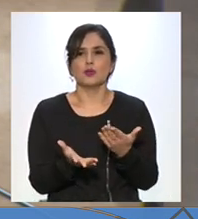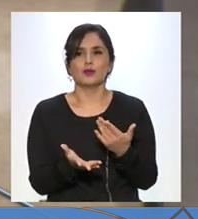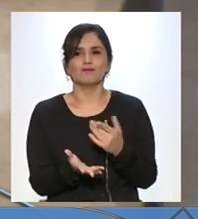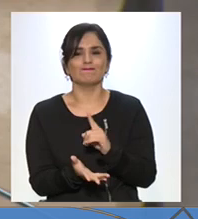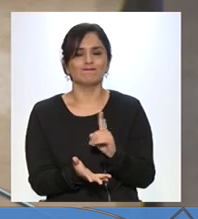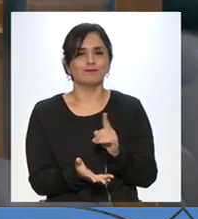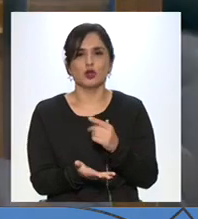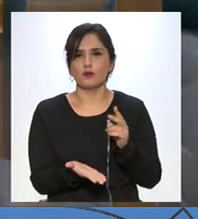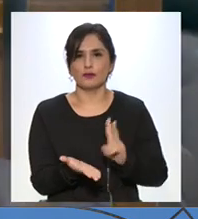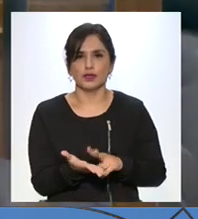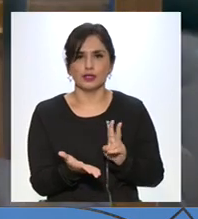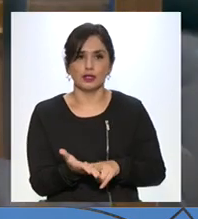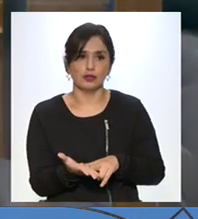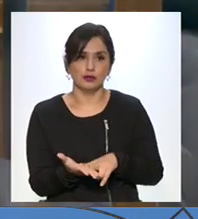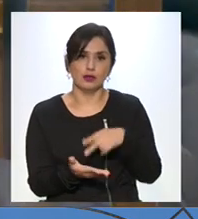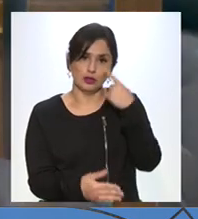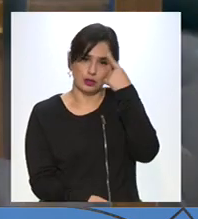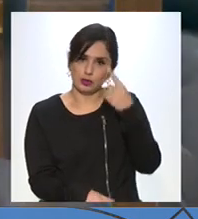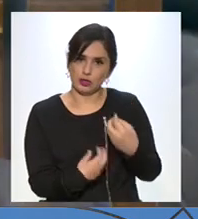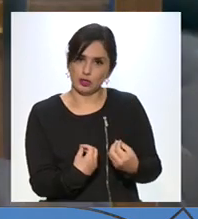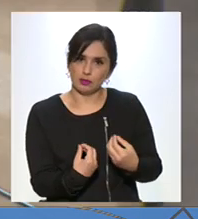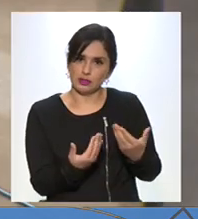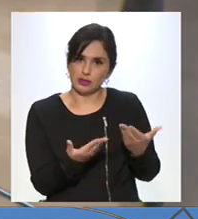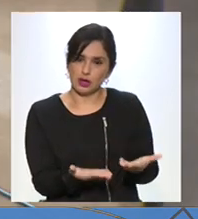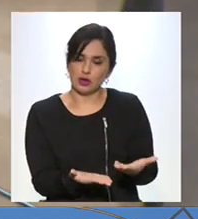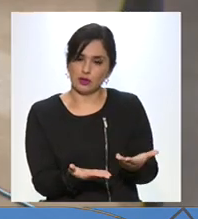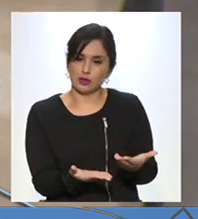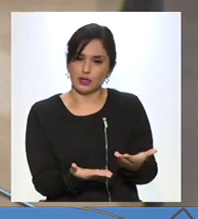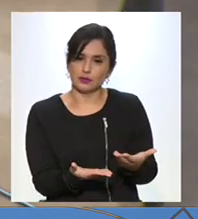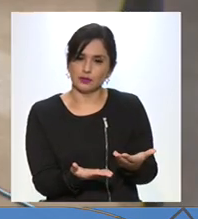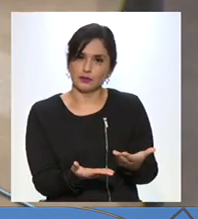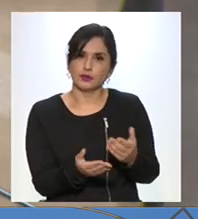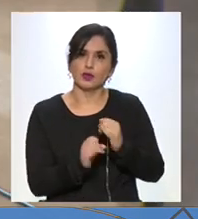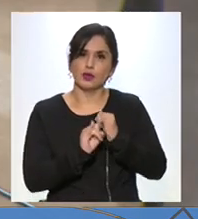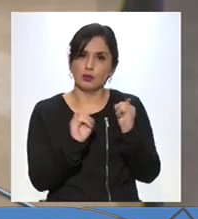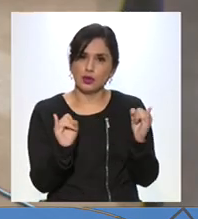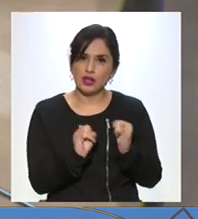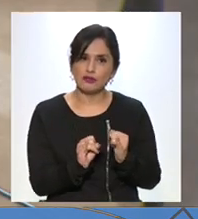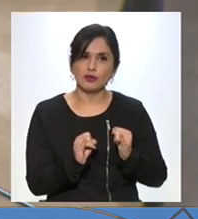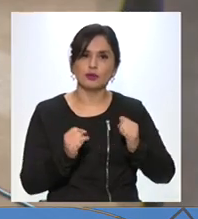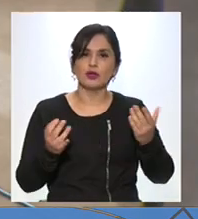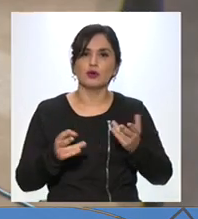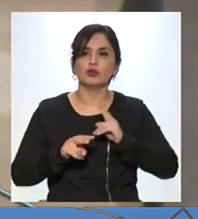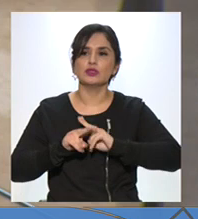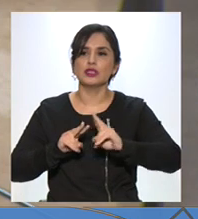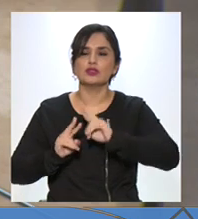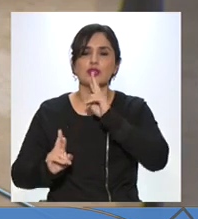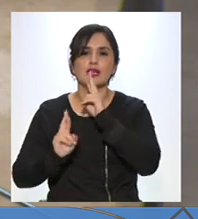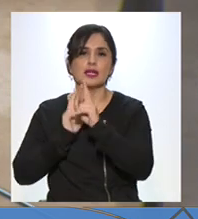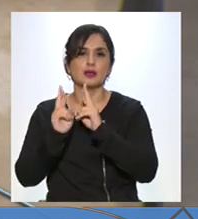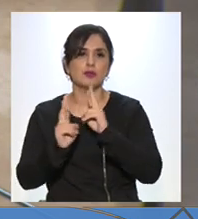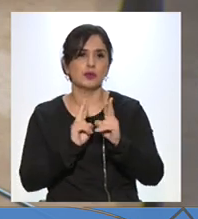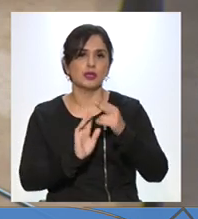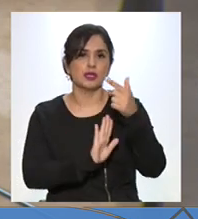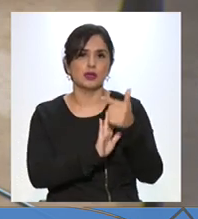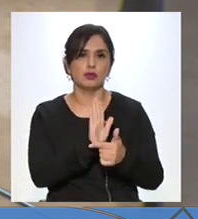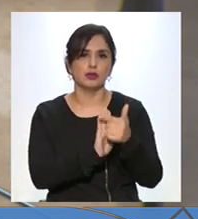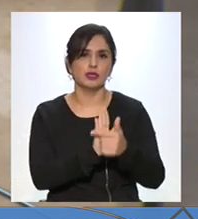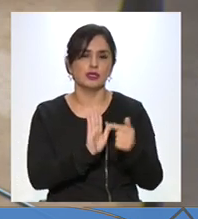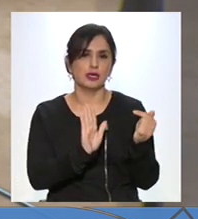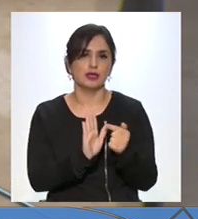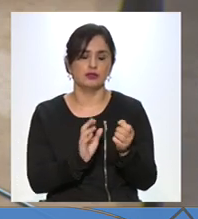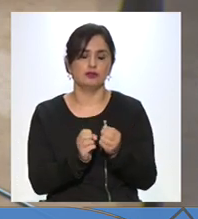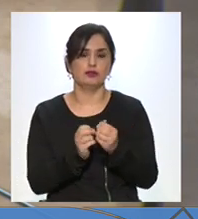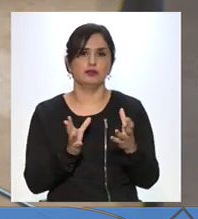pero efectivamente es lo que ocurrió. Ahora ocurrió por la manera en que se articuló la respuesta de política a este shock